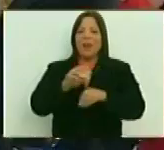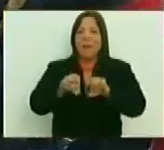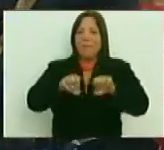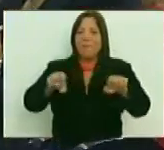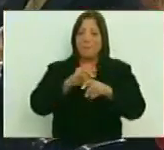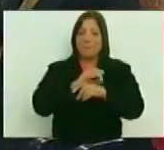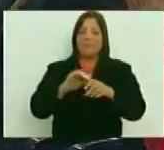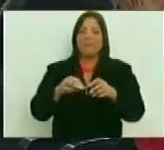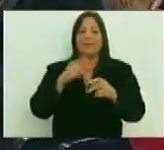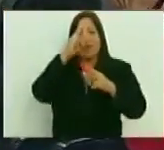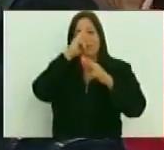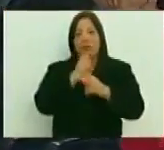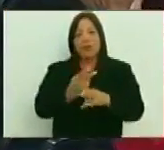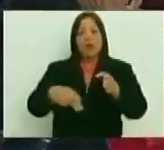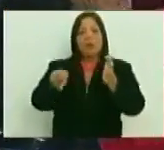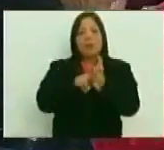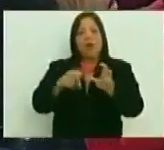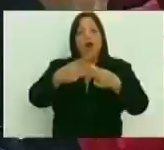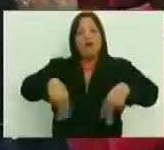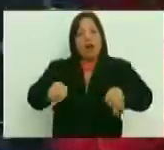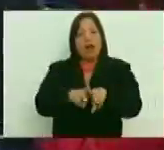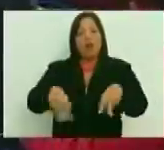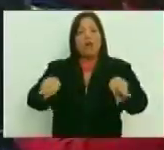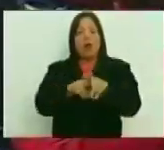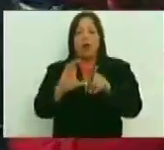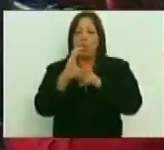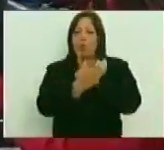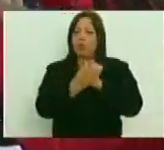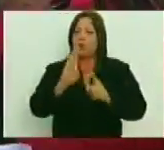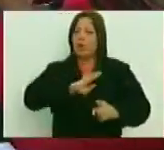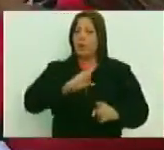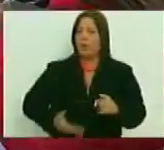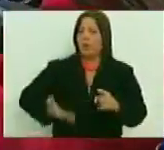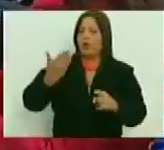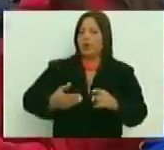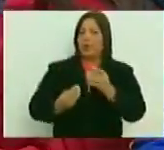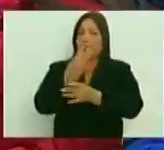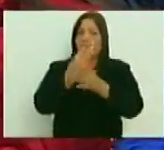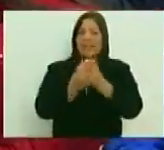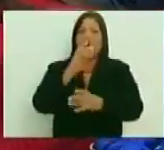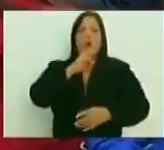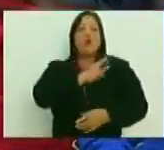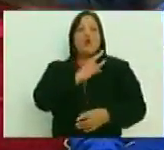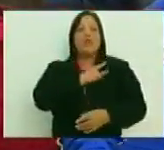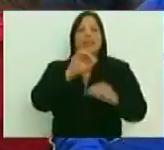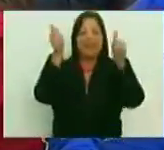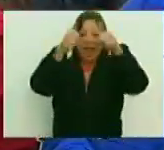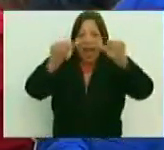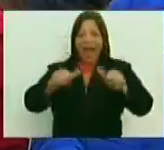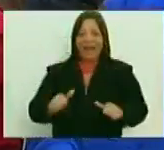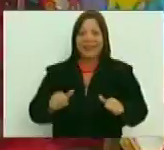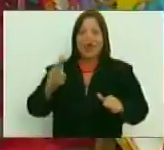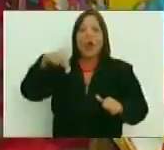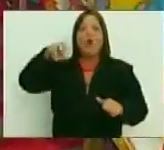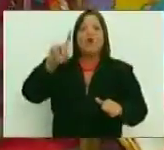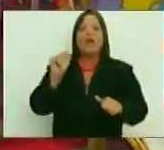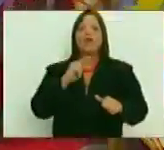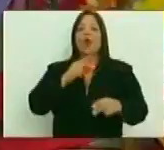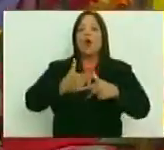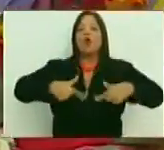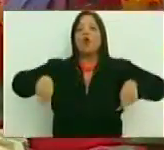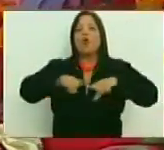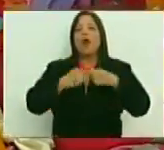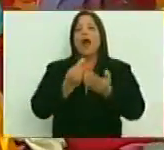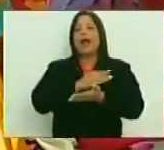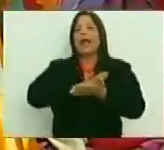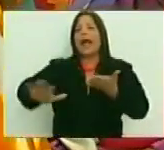reconocimiento permanente del valor del hecho cultural venezolano, la creación de la Universidad de las Artes como espacio público y